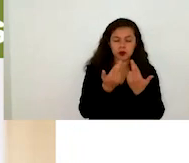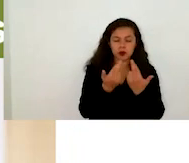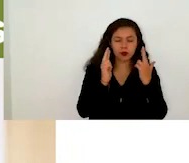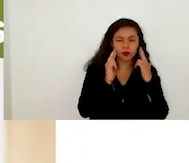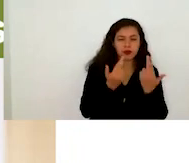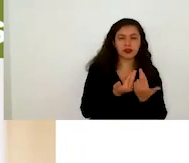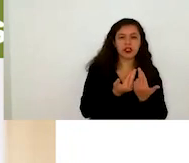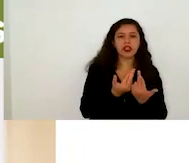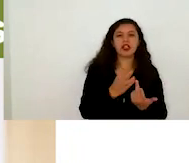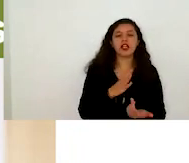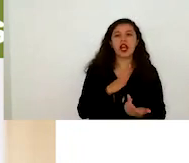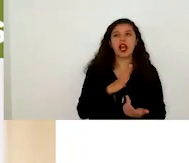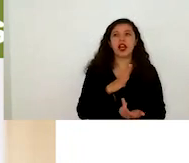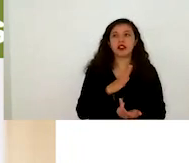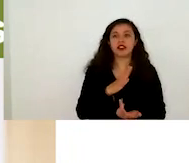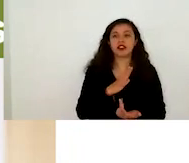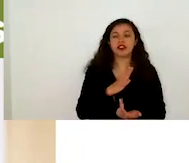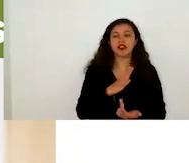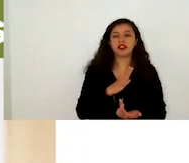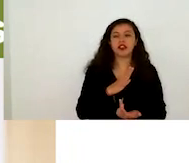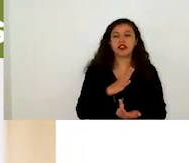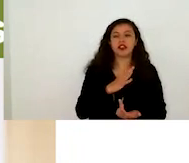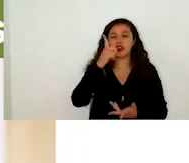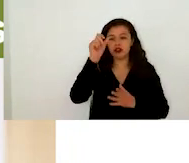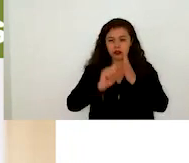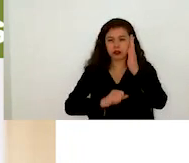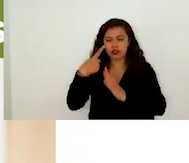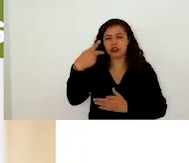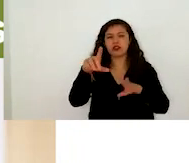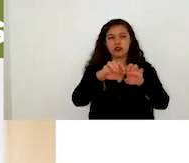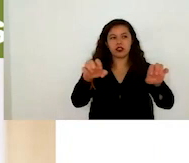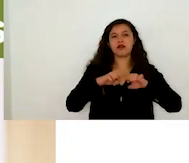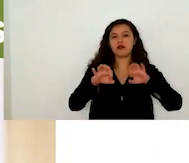existen por mes en sus equipos de trabajo